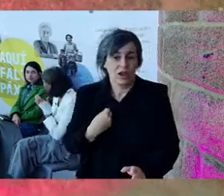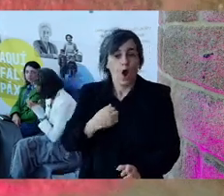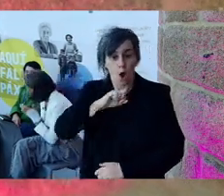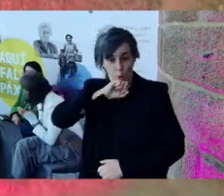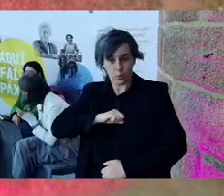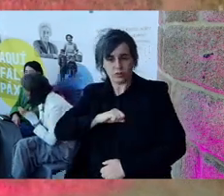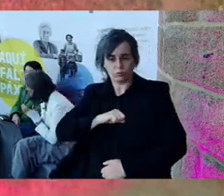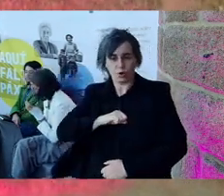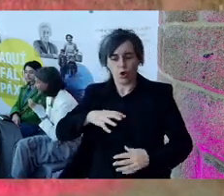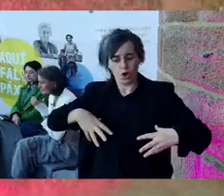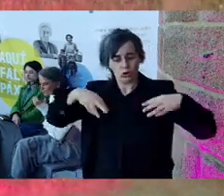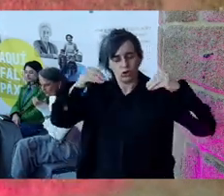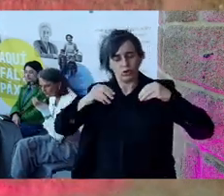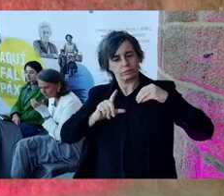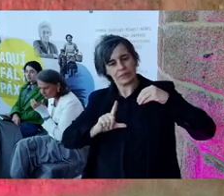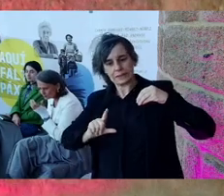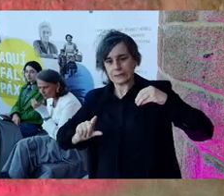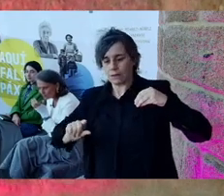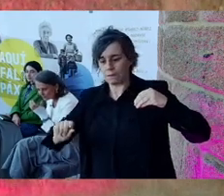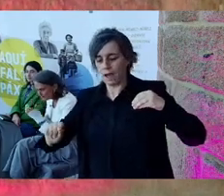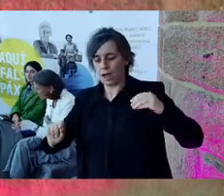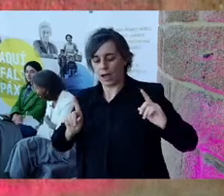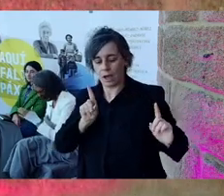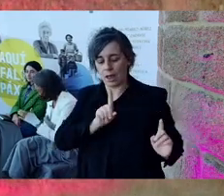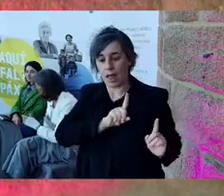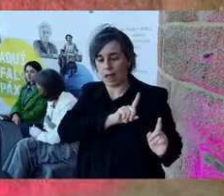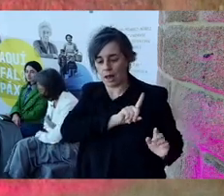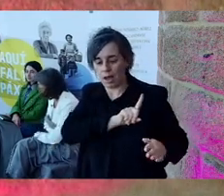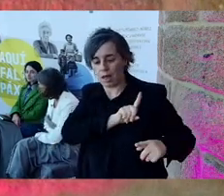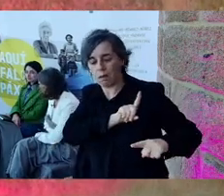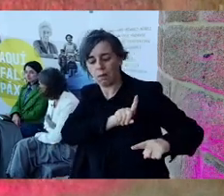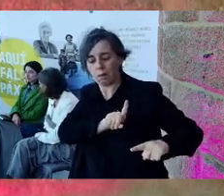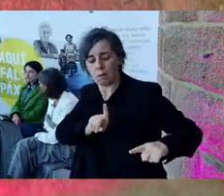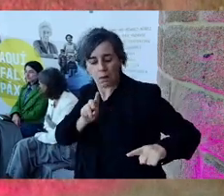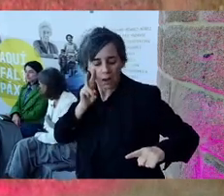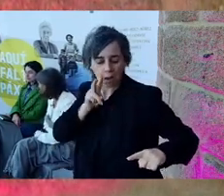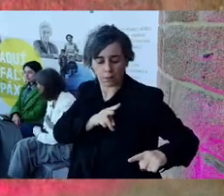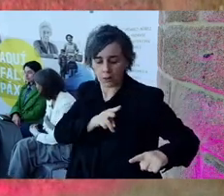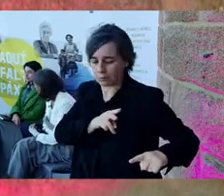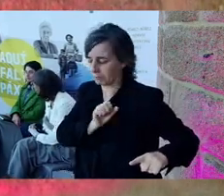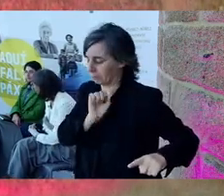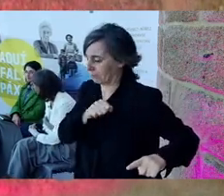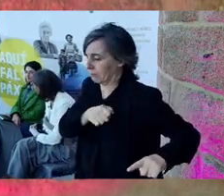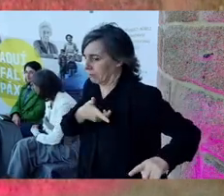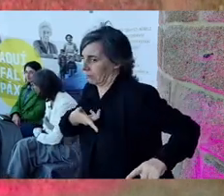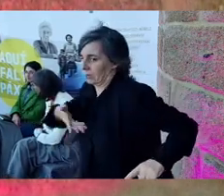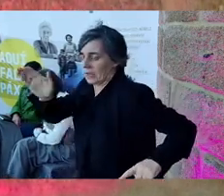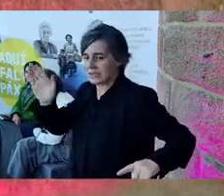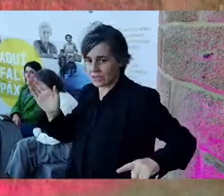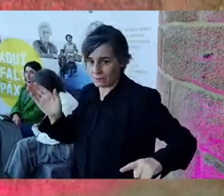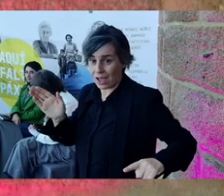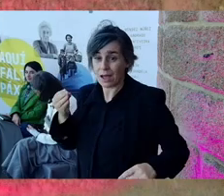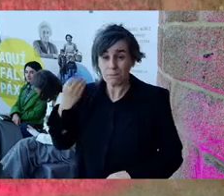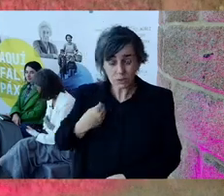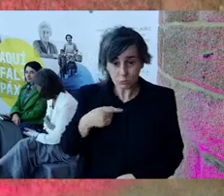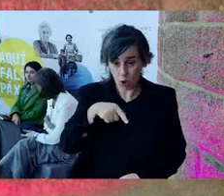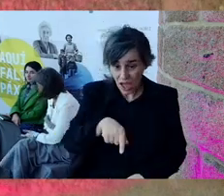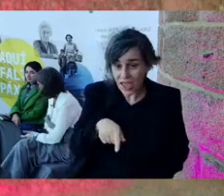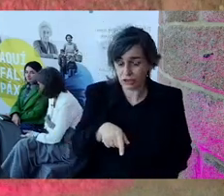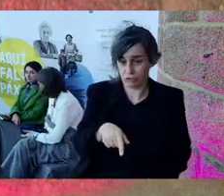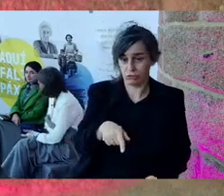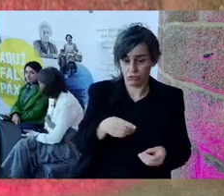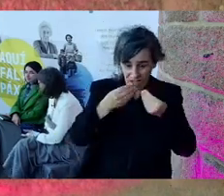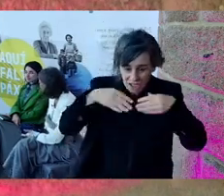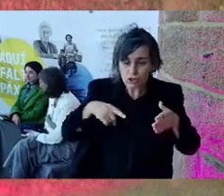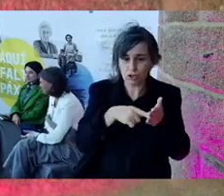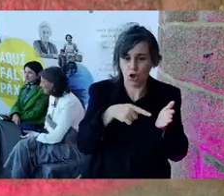confusión, Xelmírez sale, el obispo sale de la torre, pasa a su lado, la mira y sigue de largo. Y eso lo cuenta la